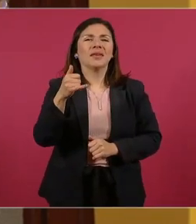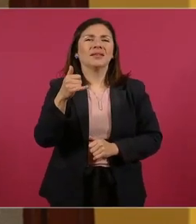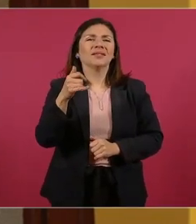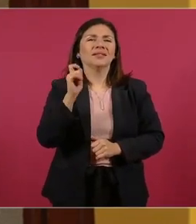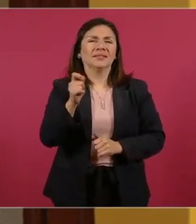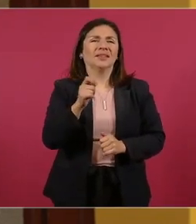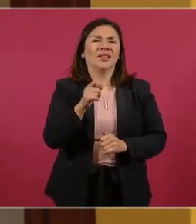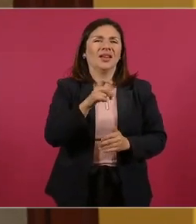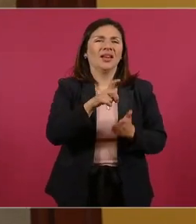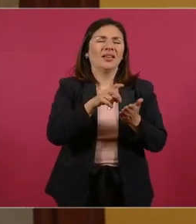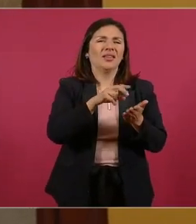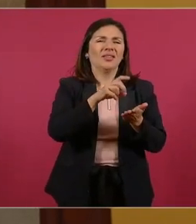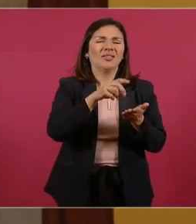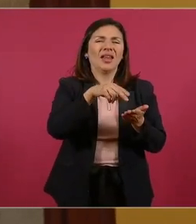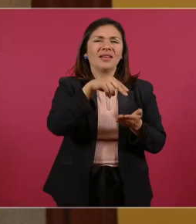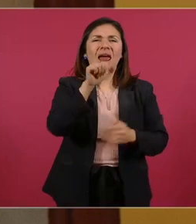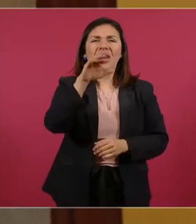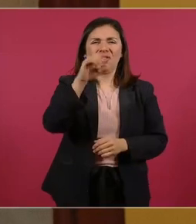Sale